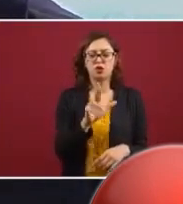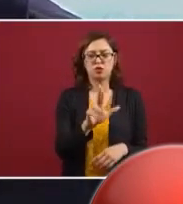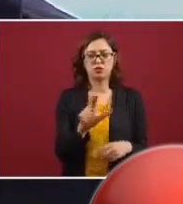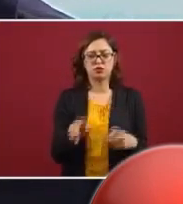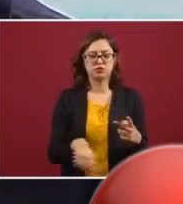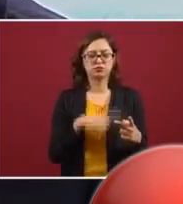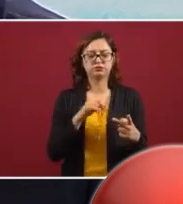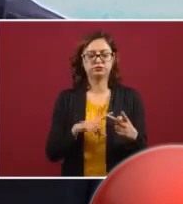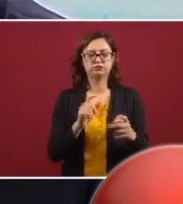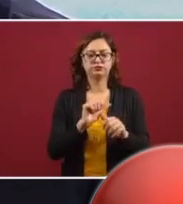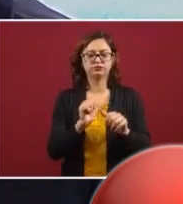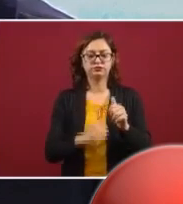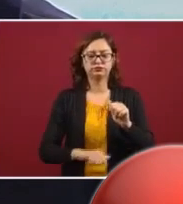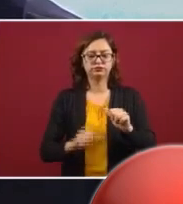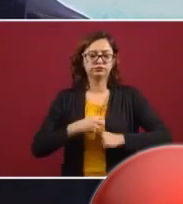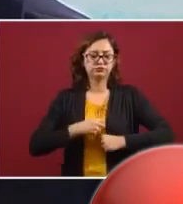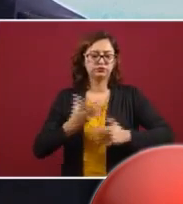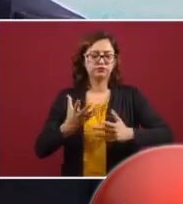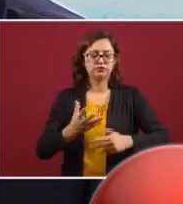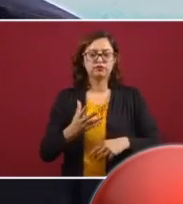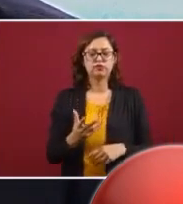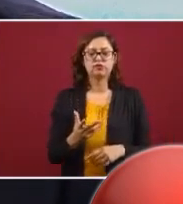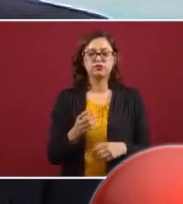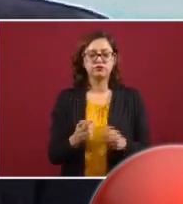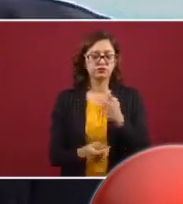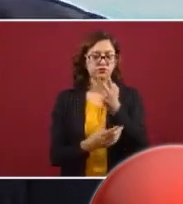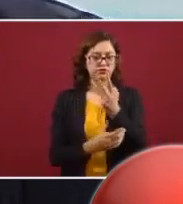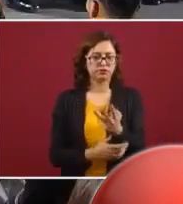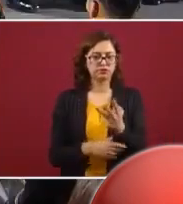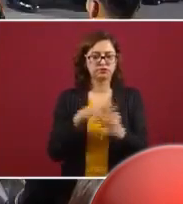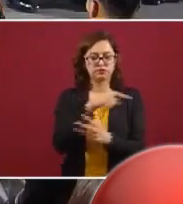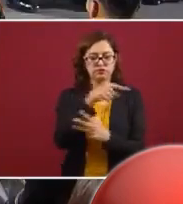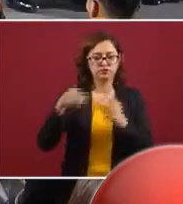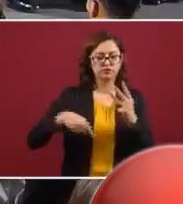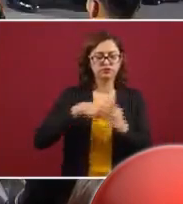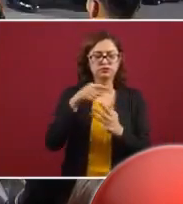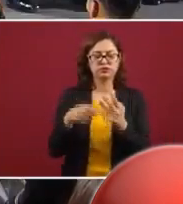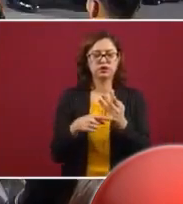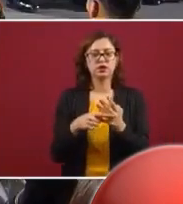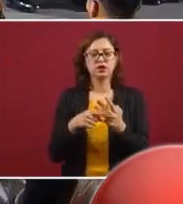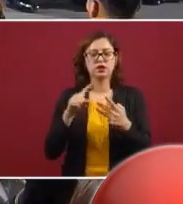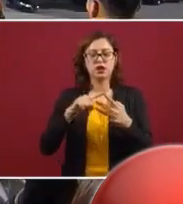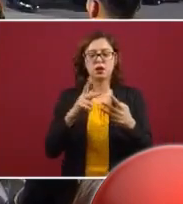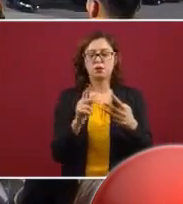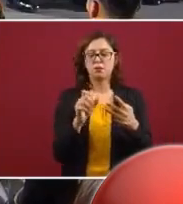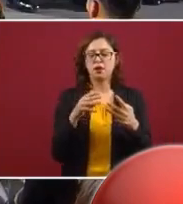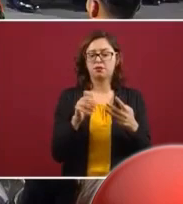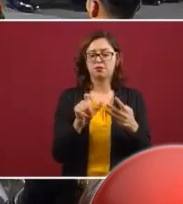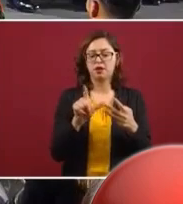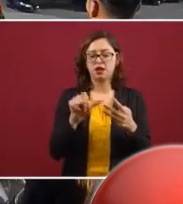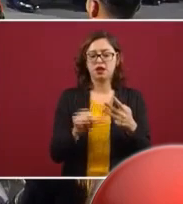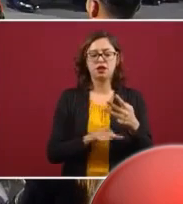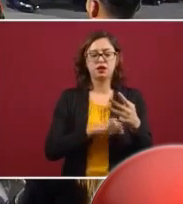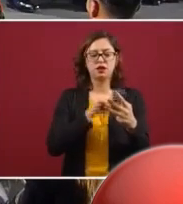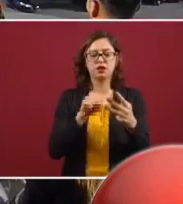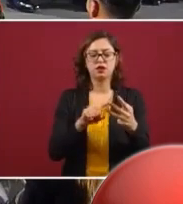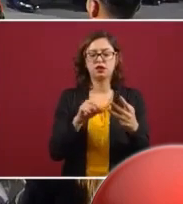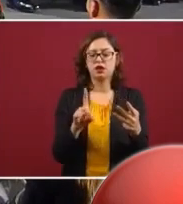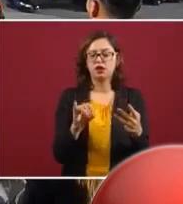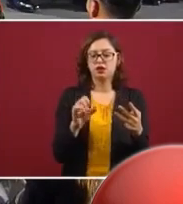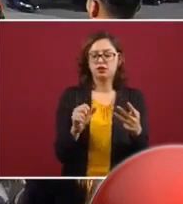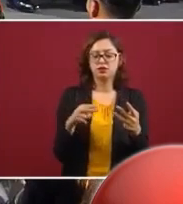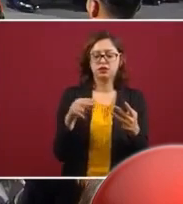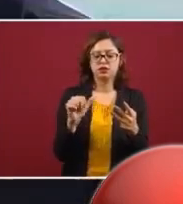En expresiones artísticas y artes populares está el trío Xochipitzahual, que está integrado por Pamela Martínez Ortiz, Diana